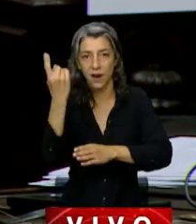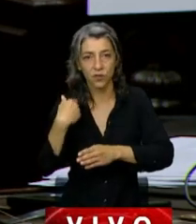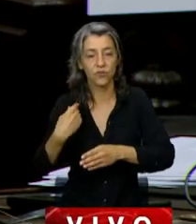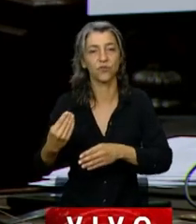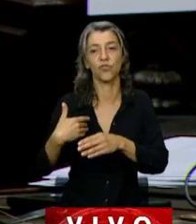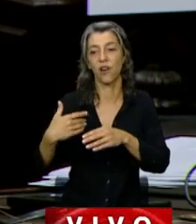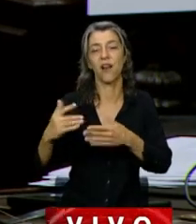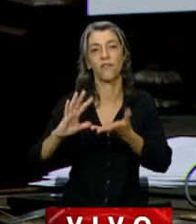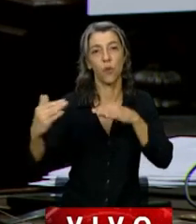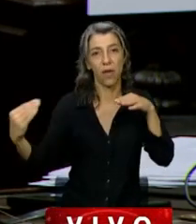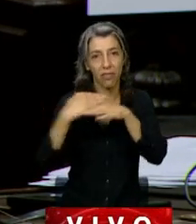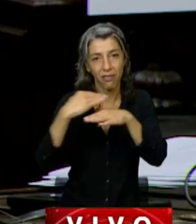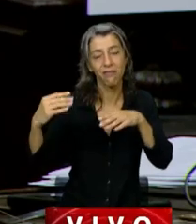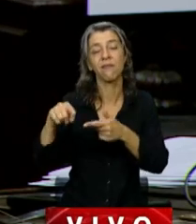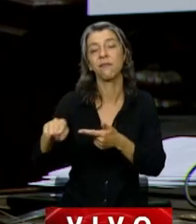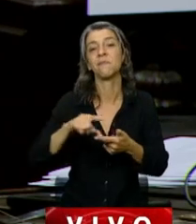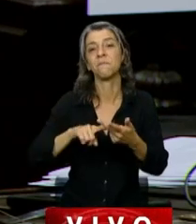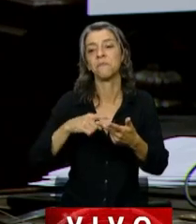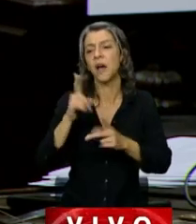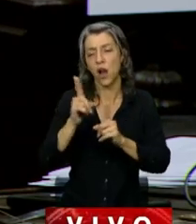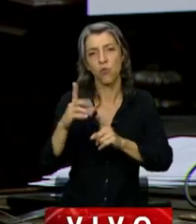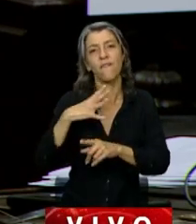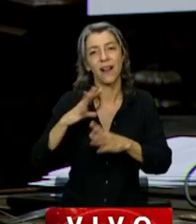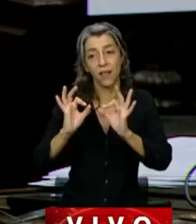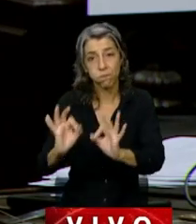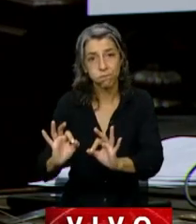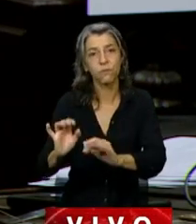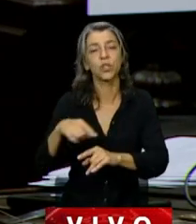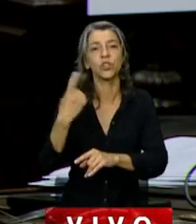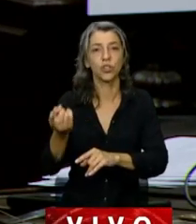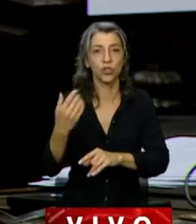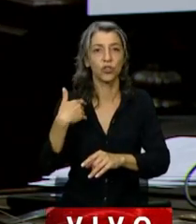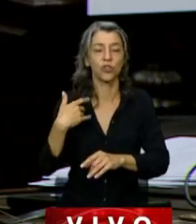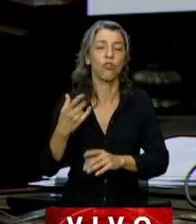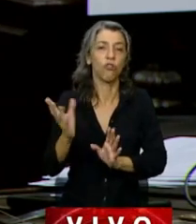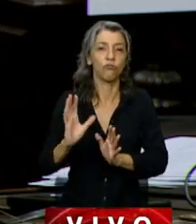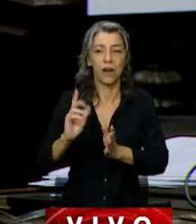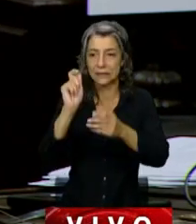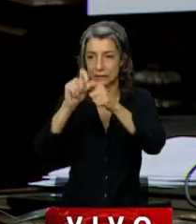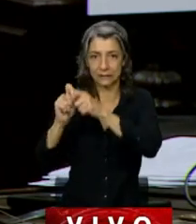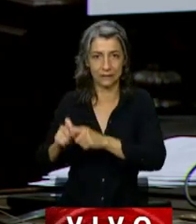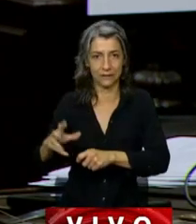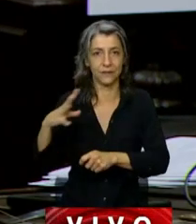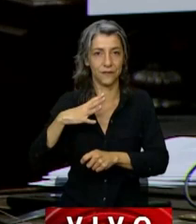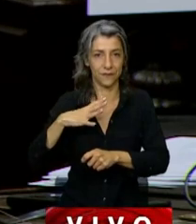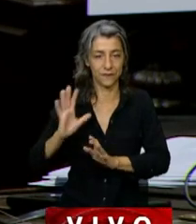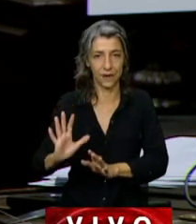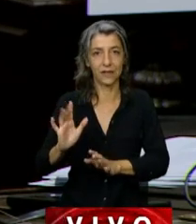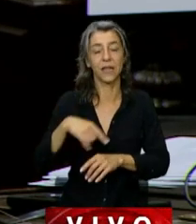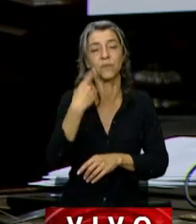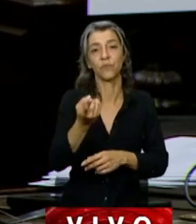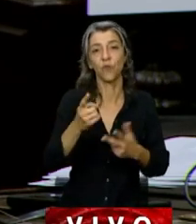están para completarse, otras que requieren de repavimentación por el estado de deterioro en el que están. Otro tercio,